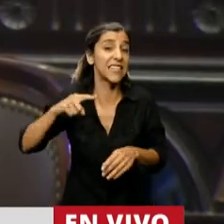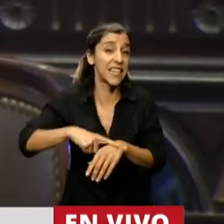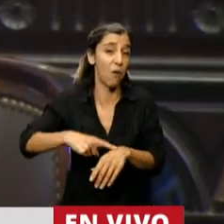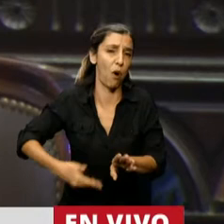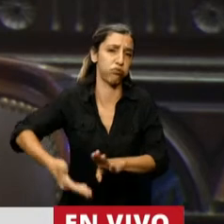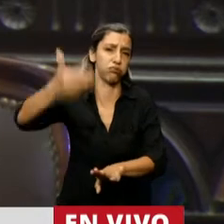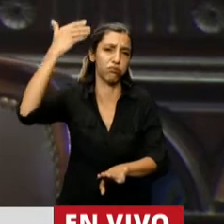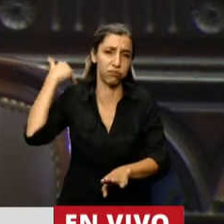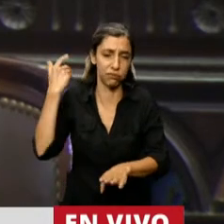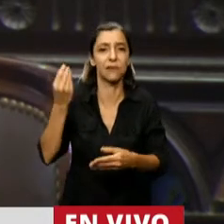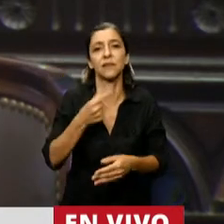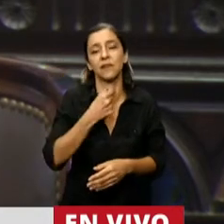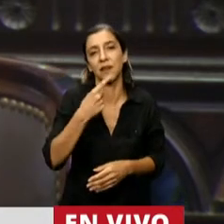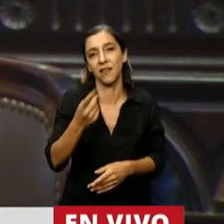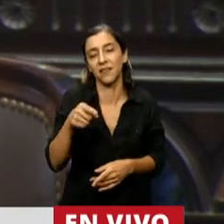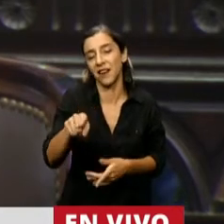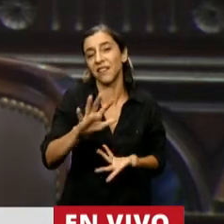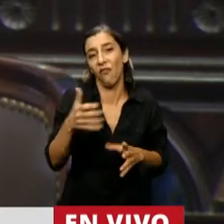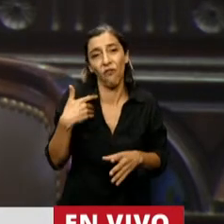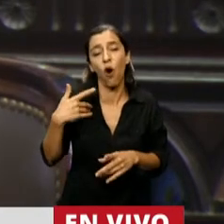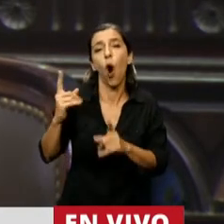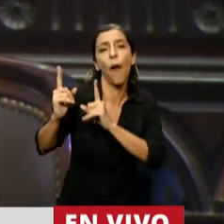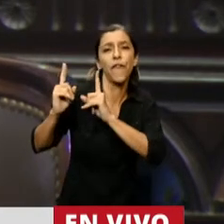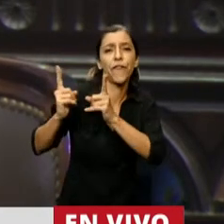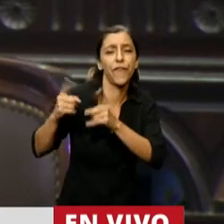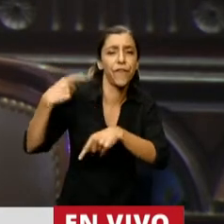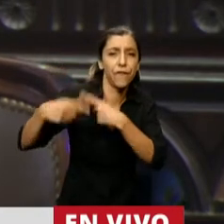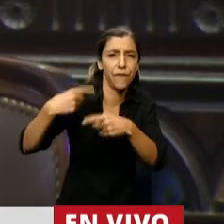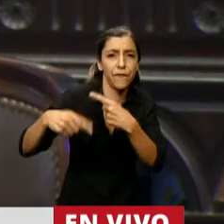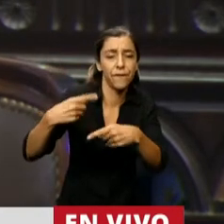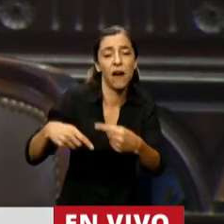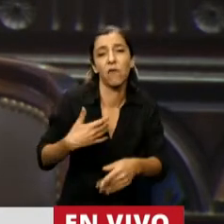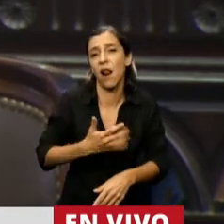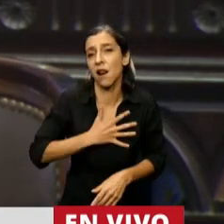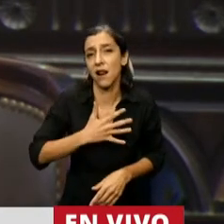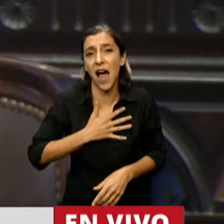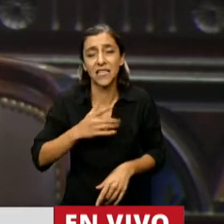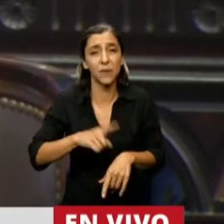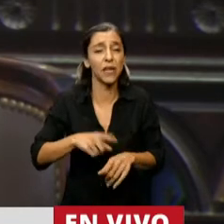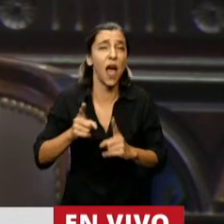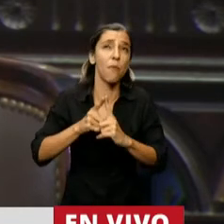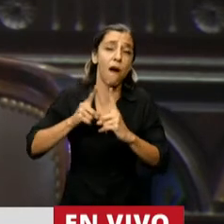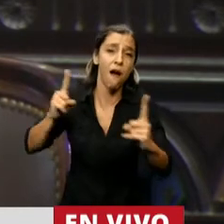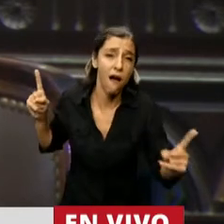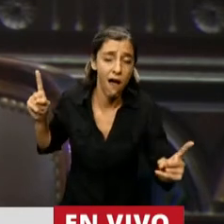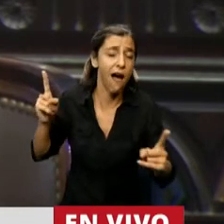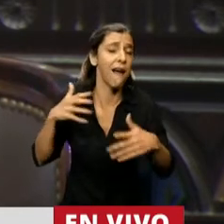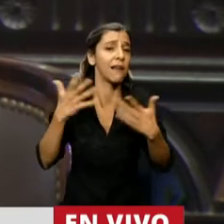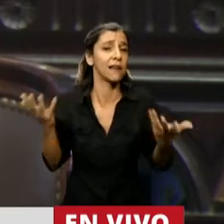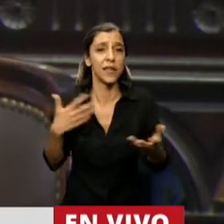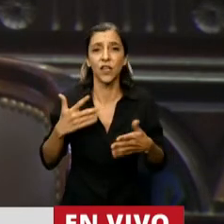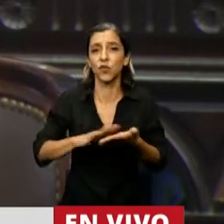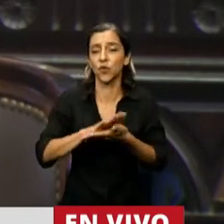jubilados se viene repitiendo hace muchísimos años. Es una lástima que después de tanto tiempo no podamos resolver esta situación y